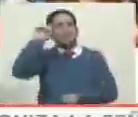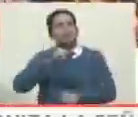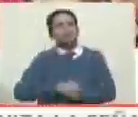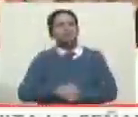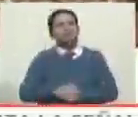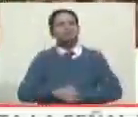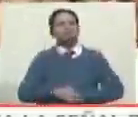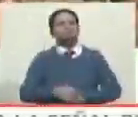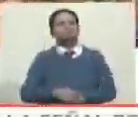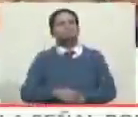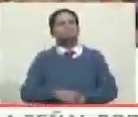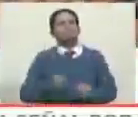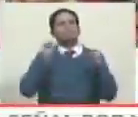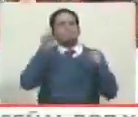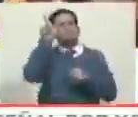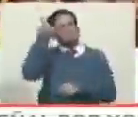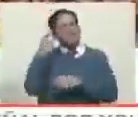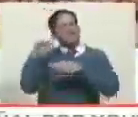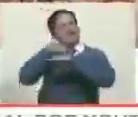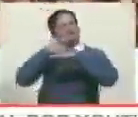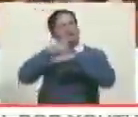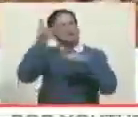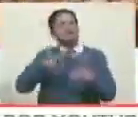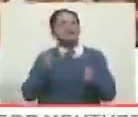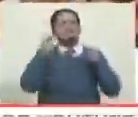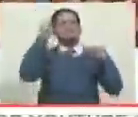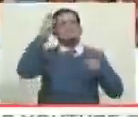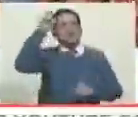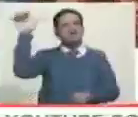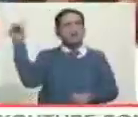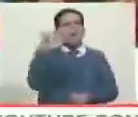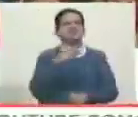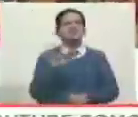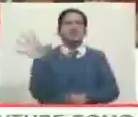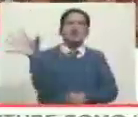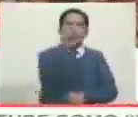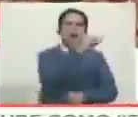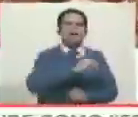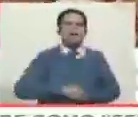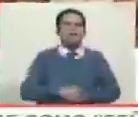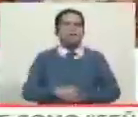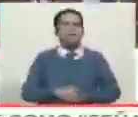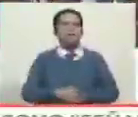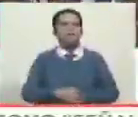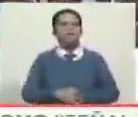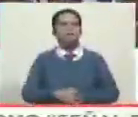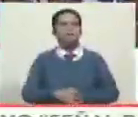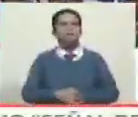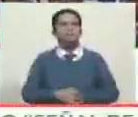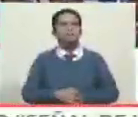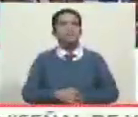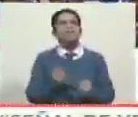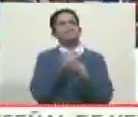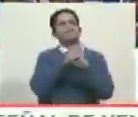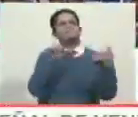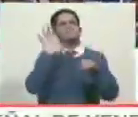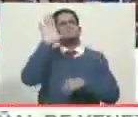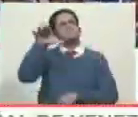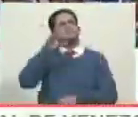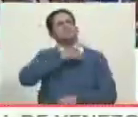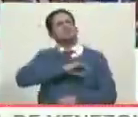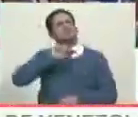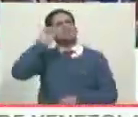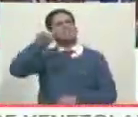josé vásquez guárico agujeritos huertos básicos independencia y patria